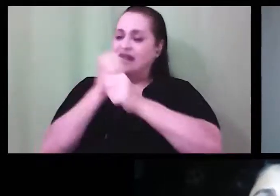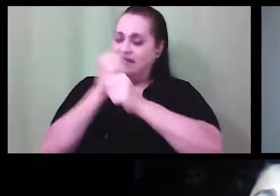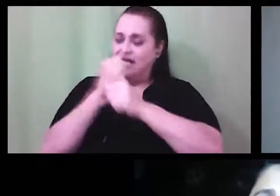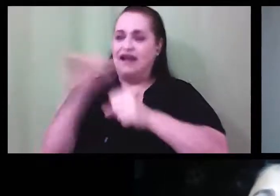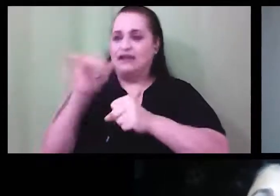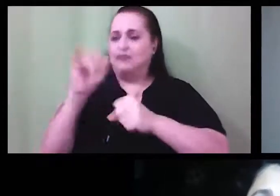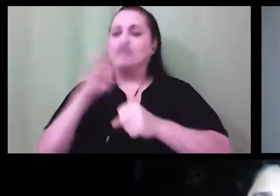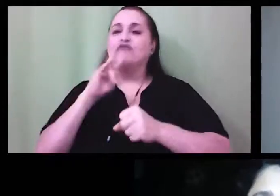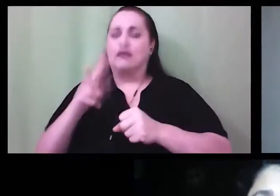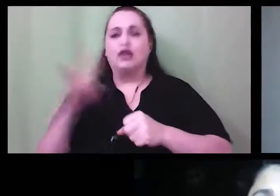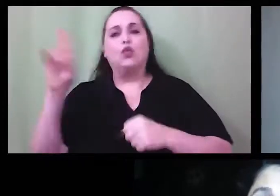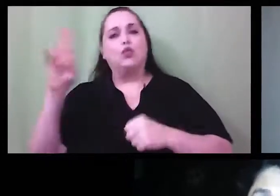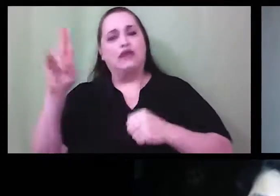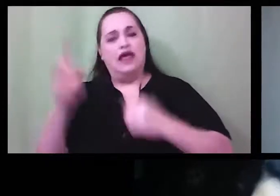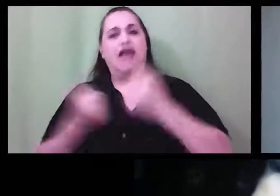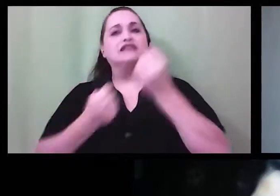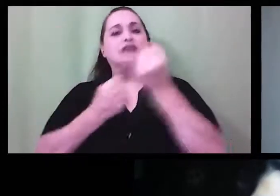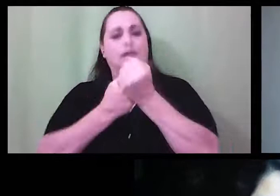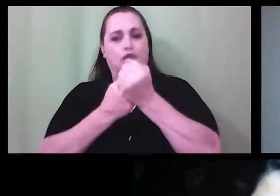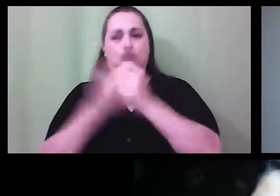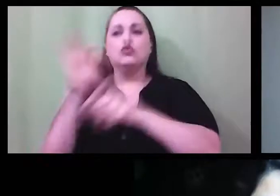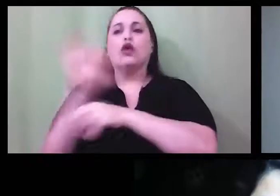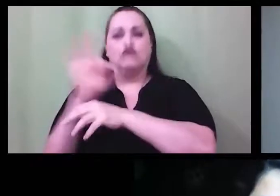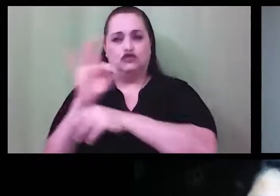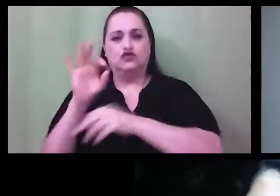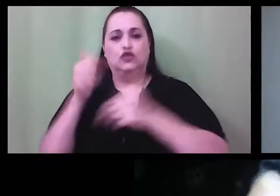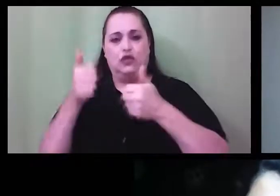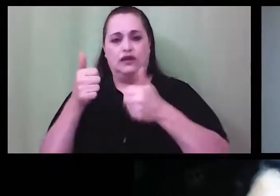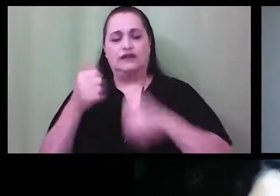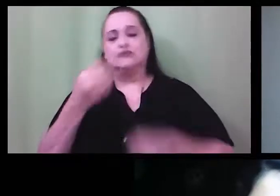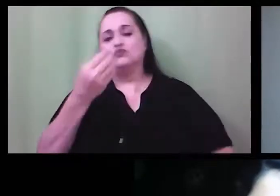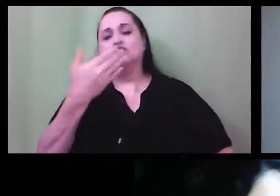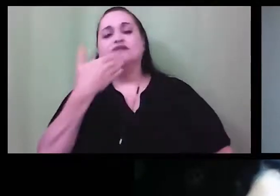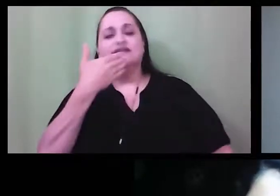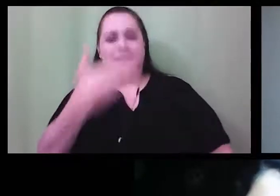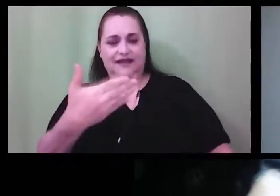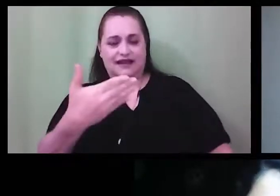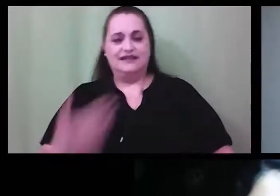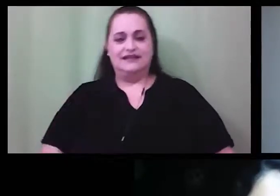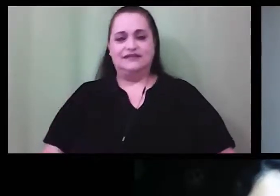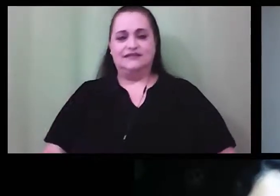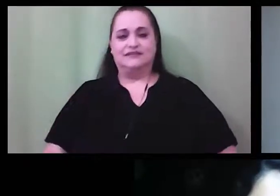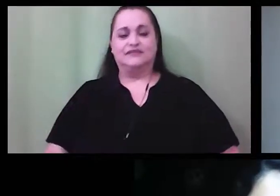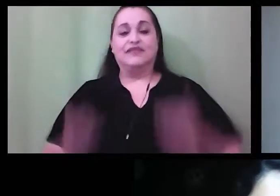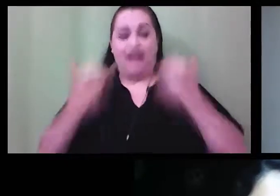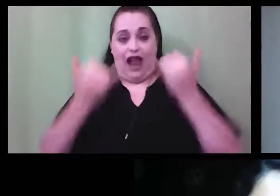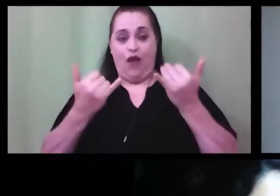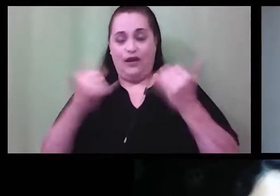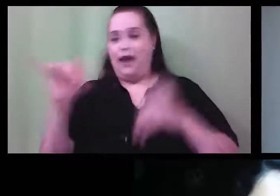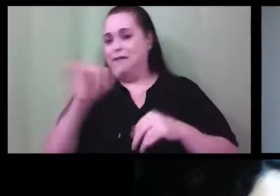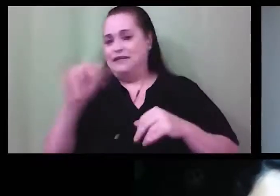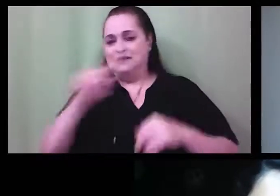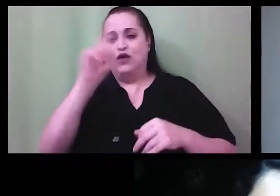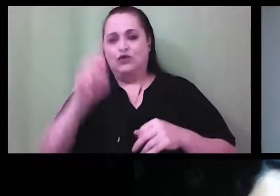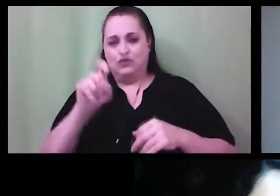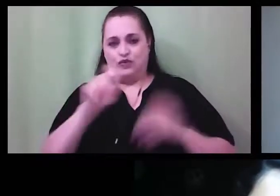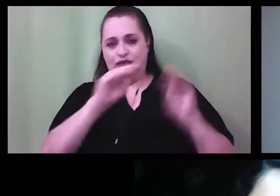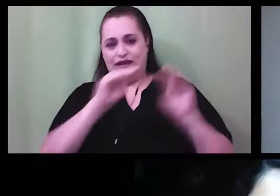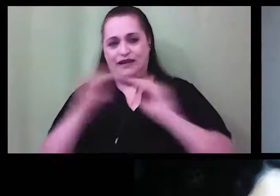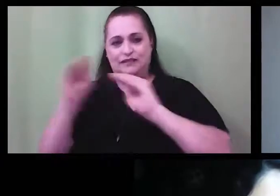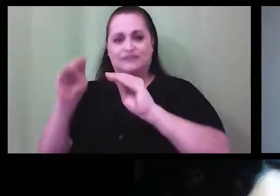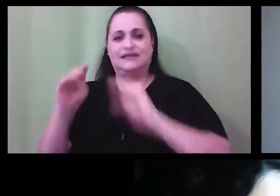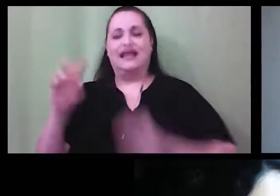en tener unidades de apoyo que funcionen. Muchísimas gracias. Voy con la misma consulta